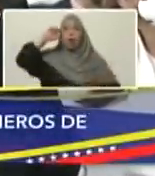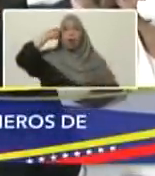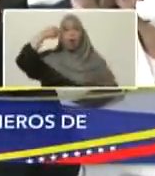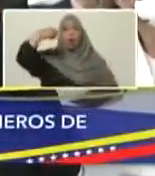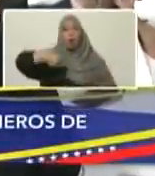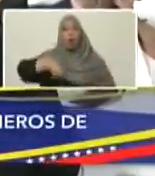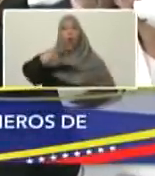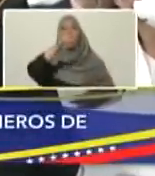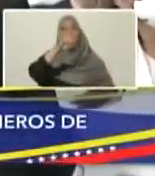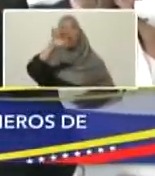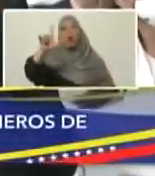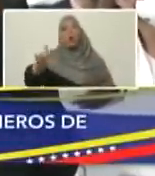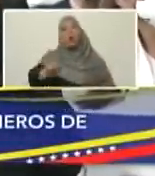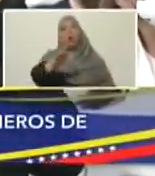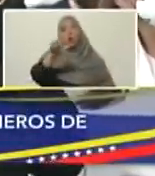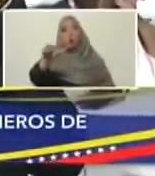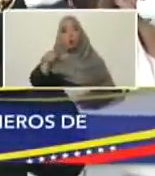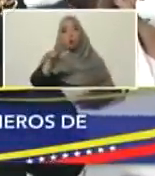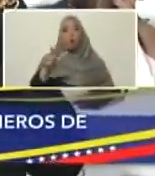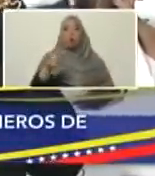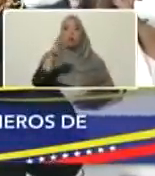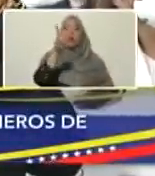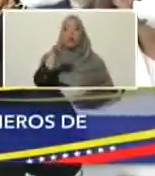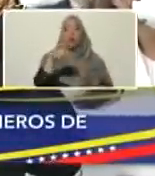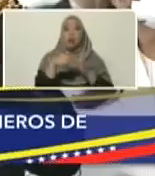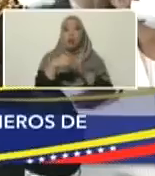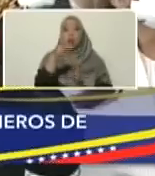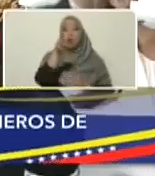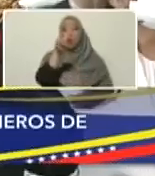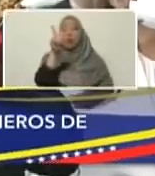de julio del 2022